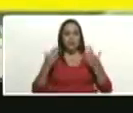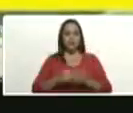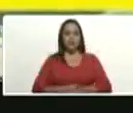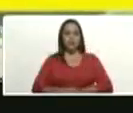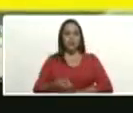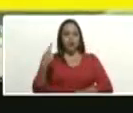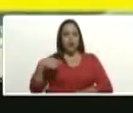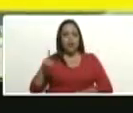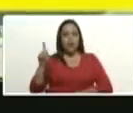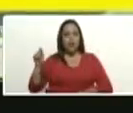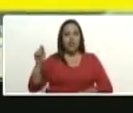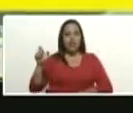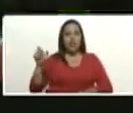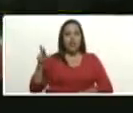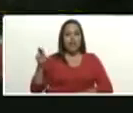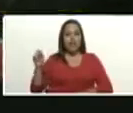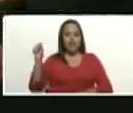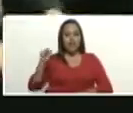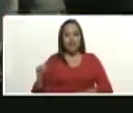Teresita Maniglia,